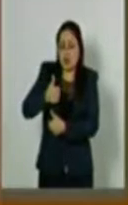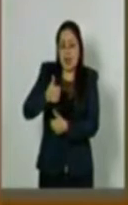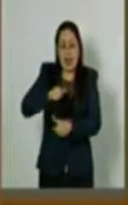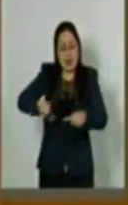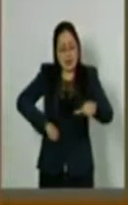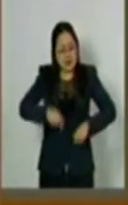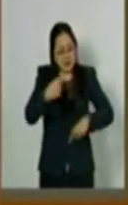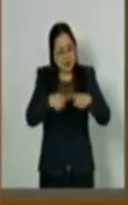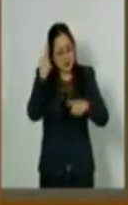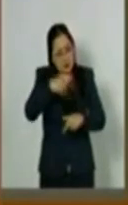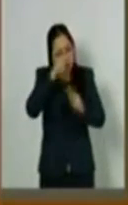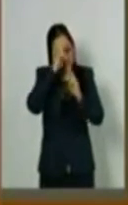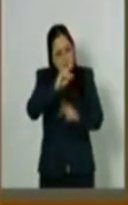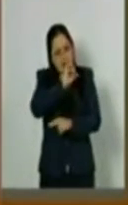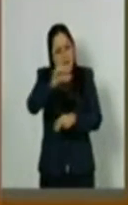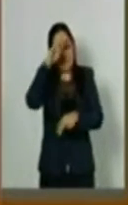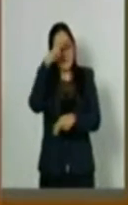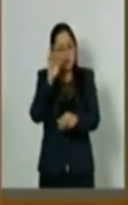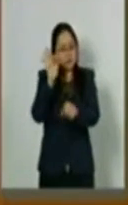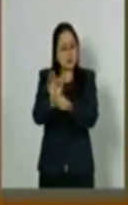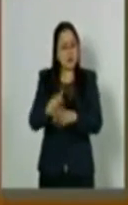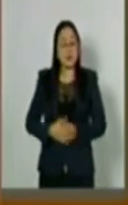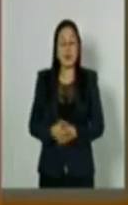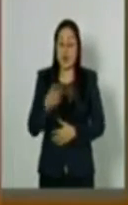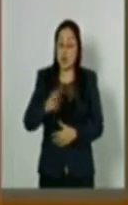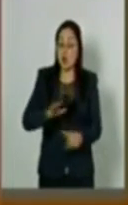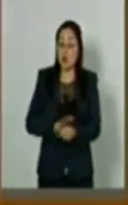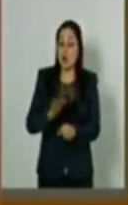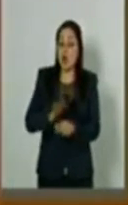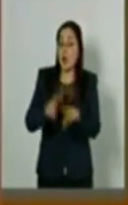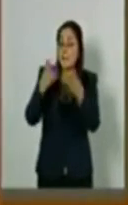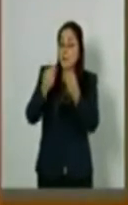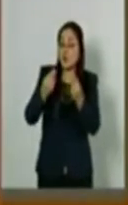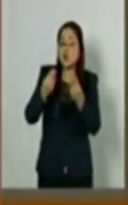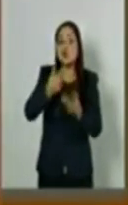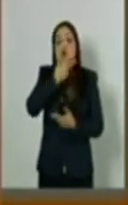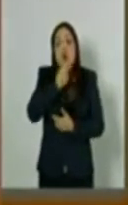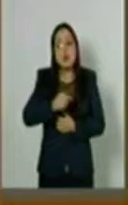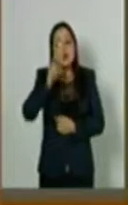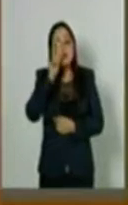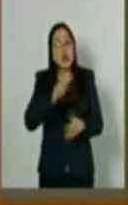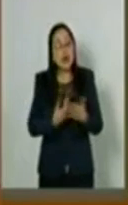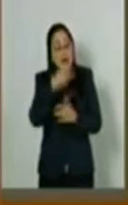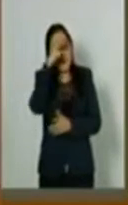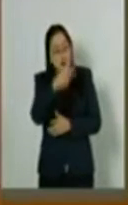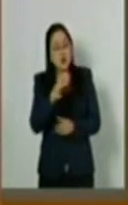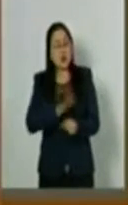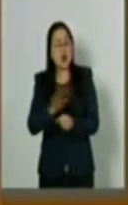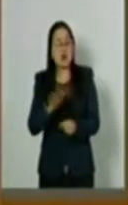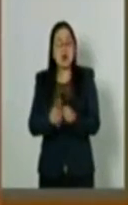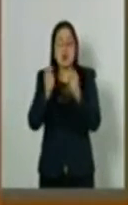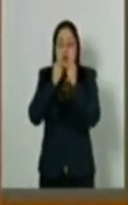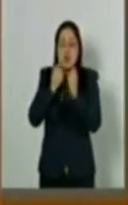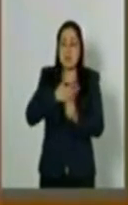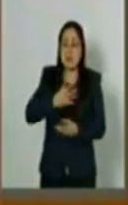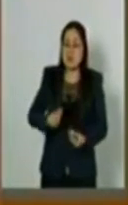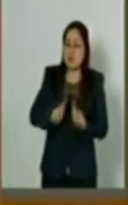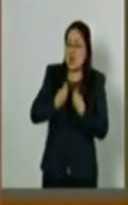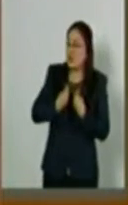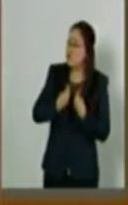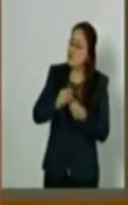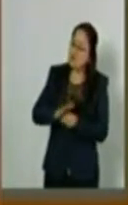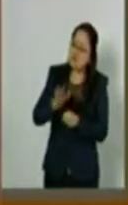honor de México, máximas que han forjado a miles de hombres y mujeres que darían su vida sin pensarlo